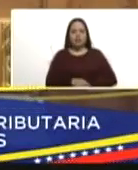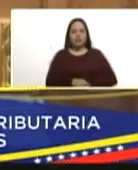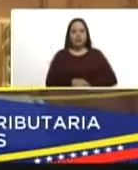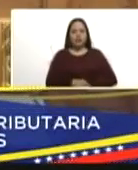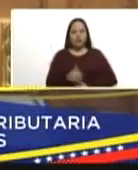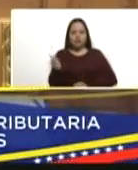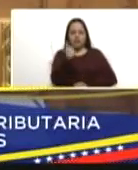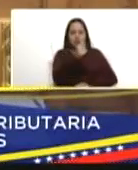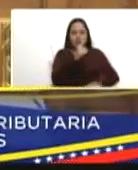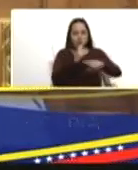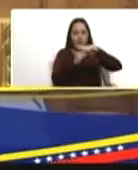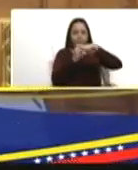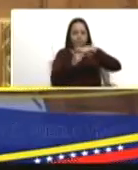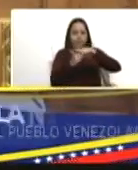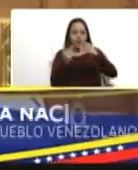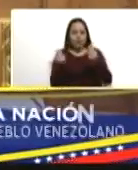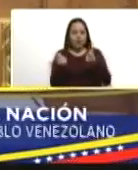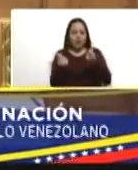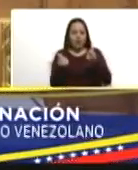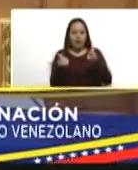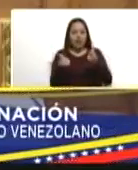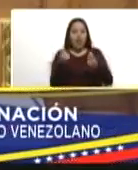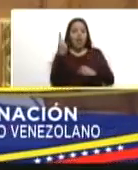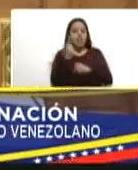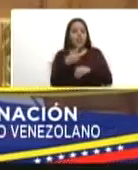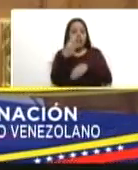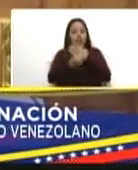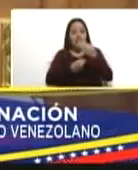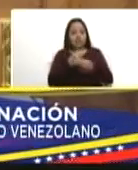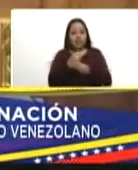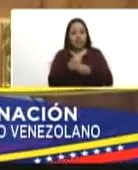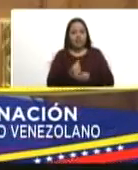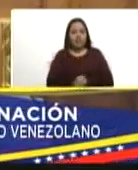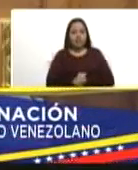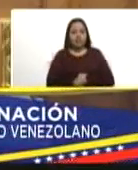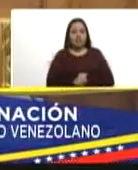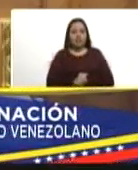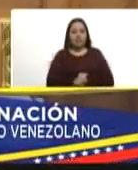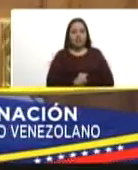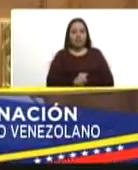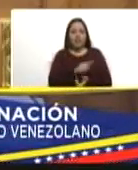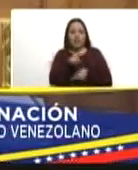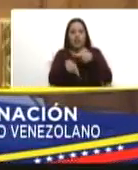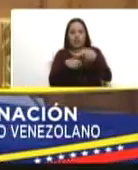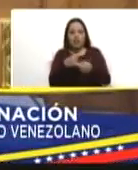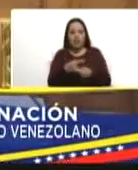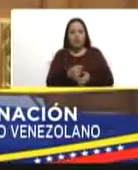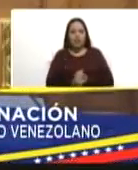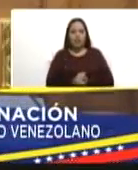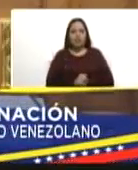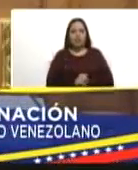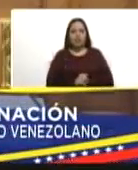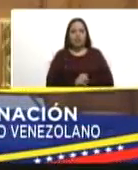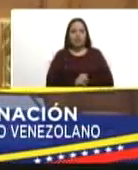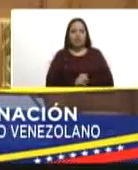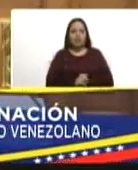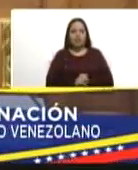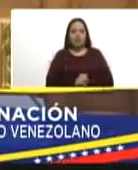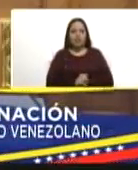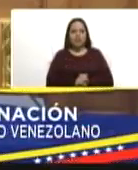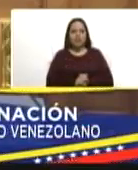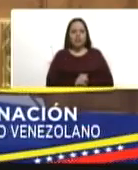positivo de nuestra economía tiene que convertirse en un indicador humano de